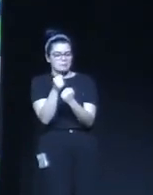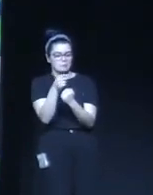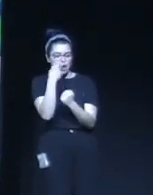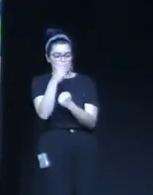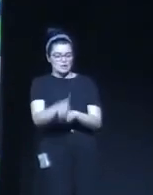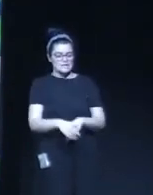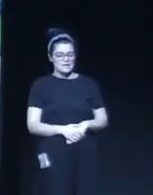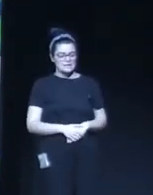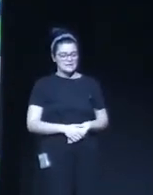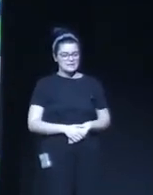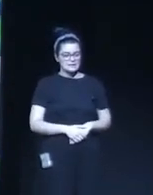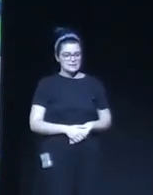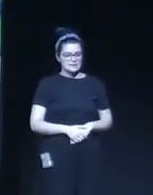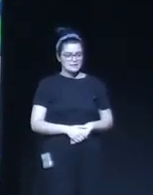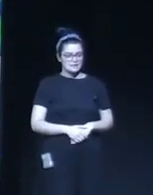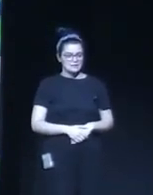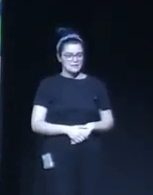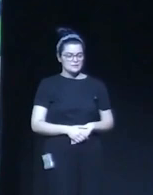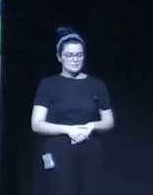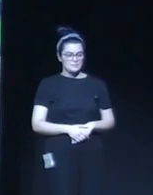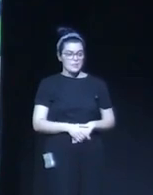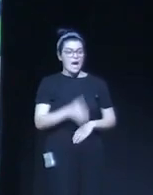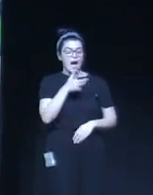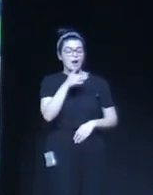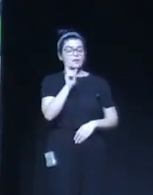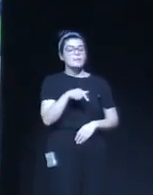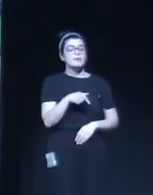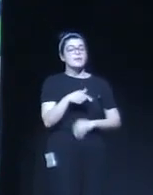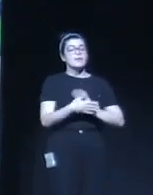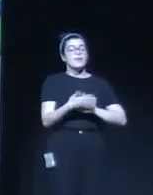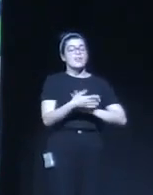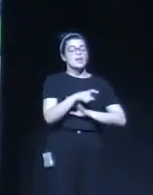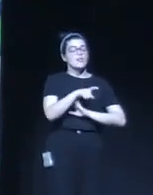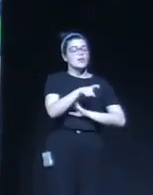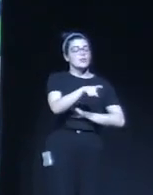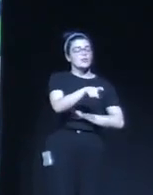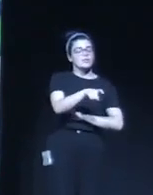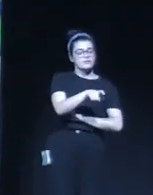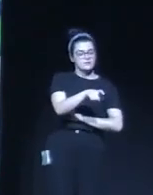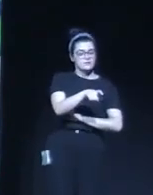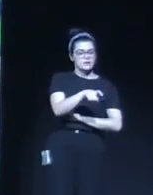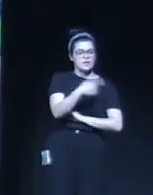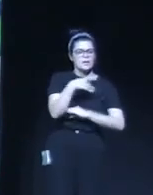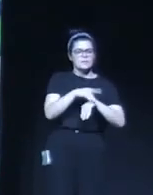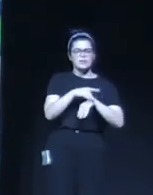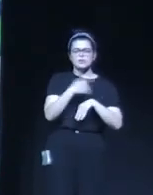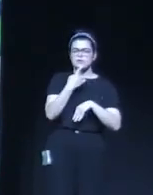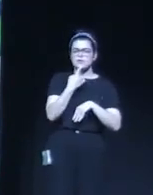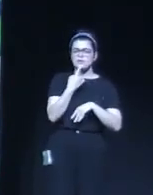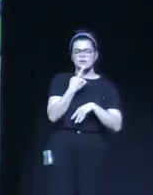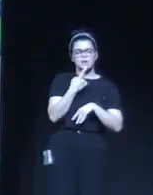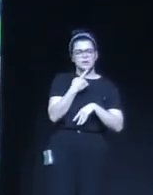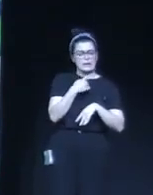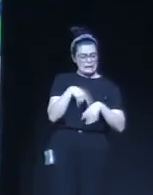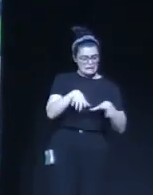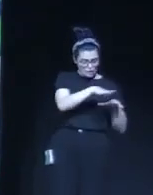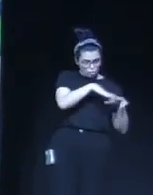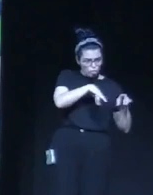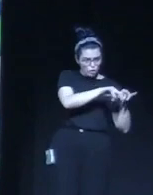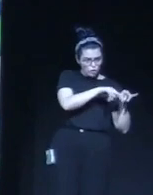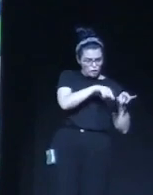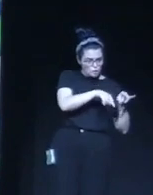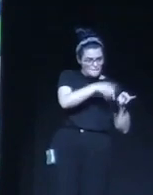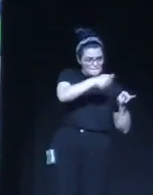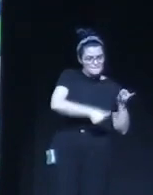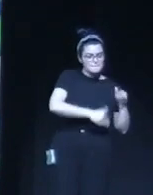Eso es para pensarlo, ¿eh? En Álava también hay mucho cáncer. Dicen que más, dicen algunos médicos, que más que en otros lugares. Y eso puede